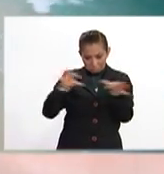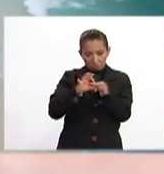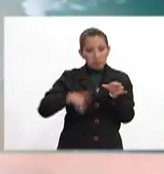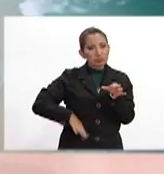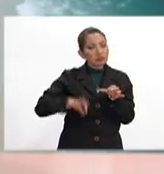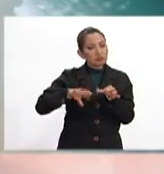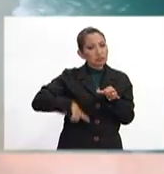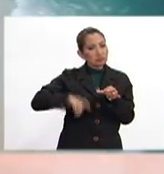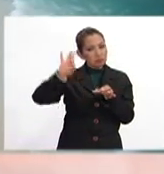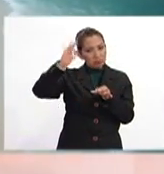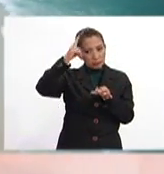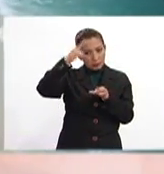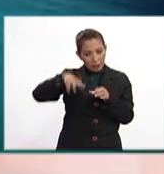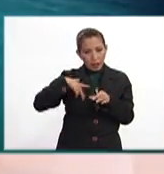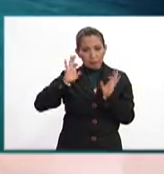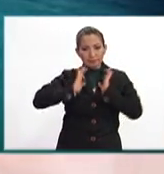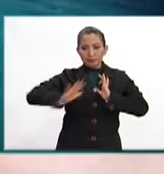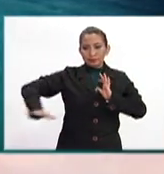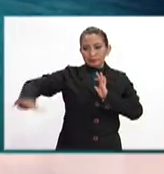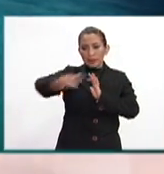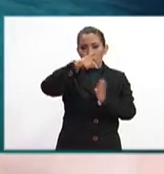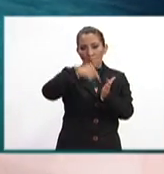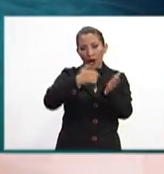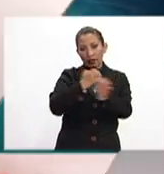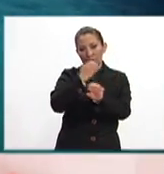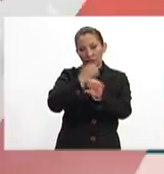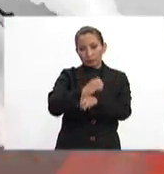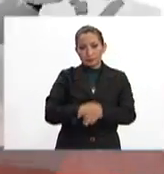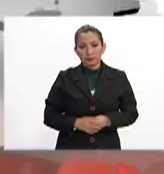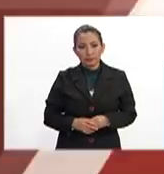gobierno federal para lograr la tranquilidad de la entidad.